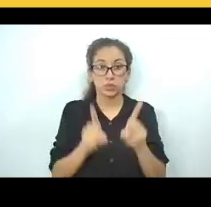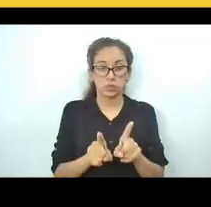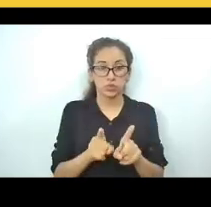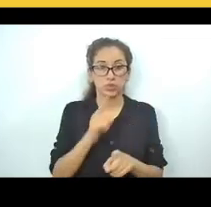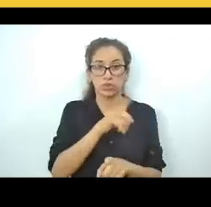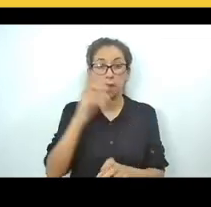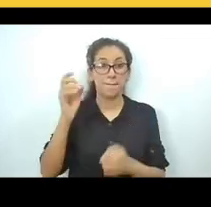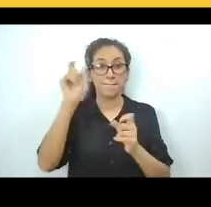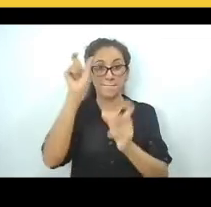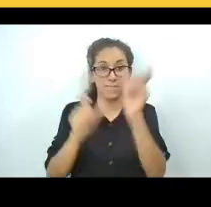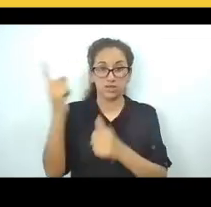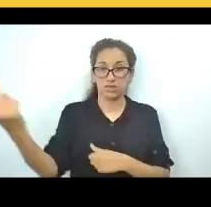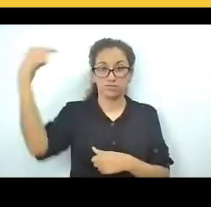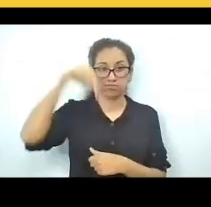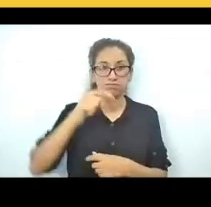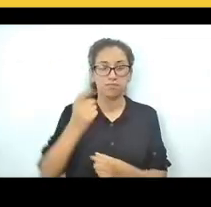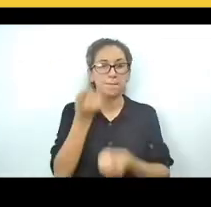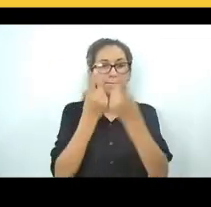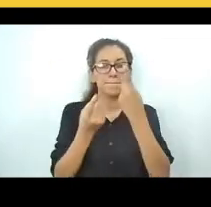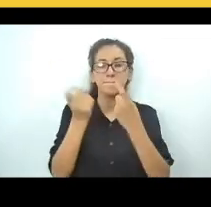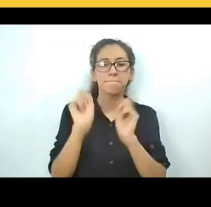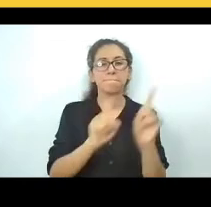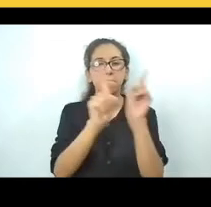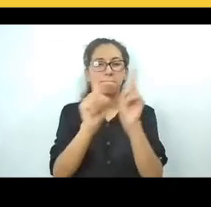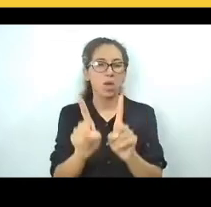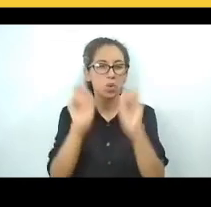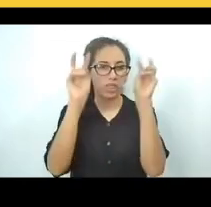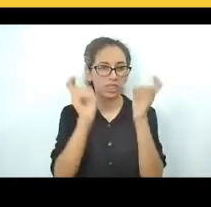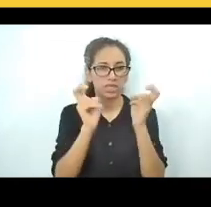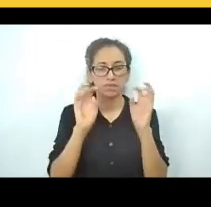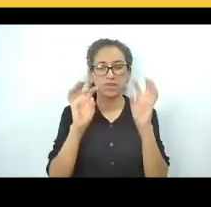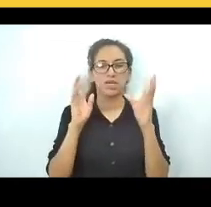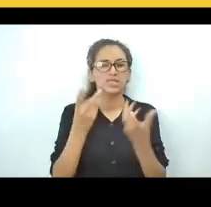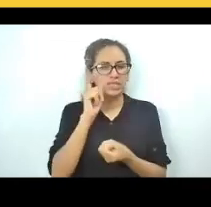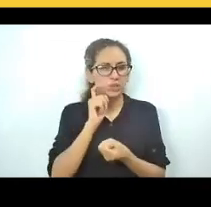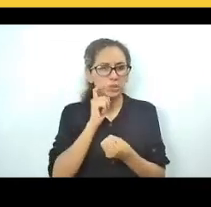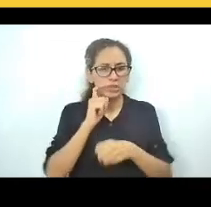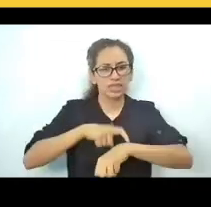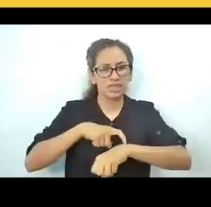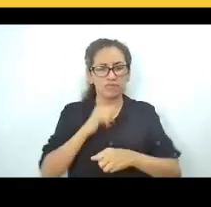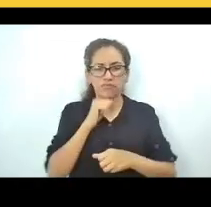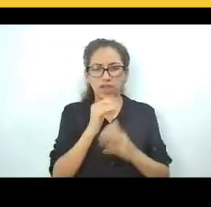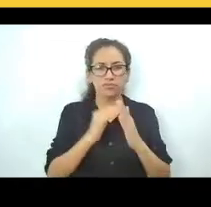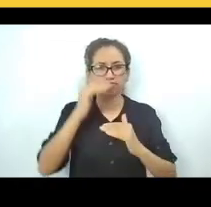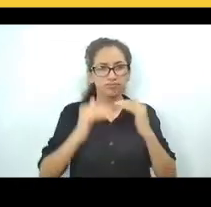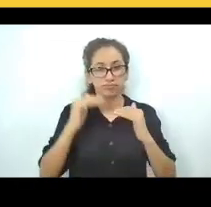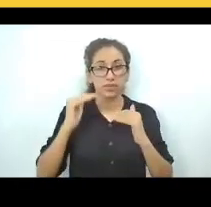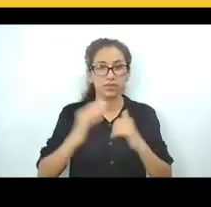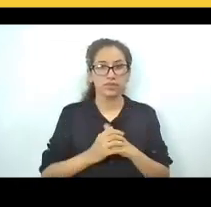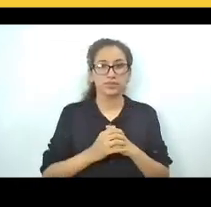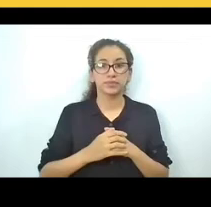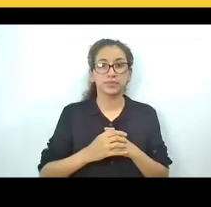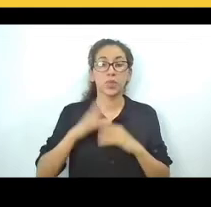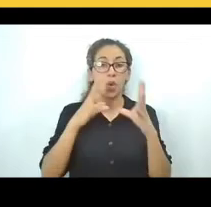algunos pacientes vinculados, preguntando por temas vinculados a su rendimiento sexual, eh, hay